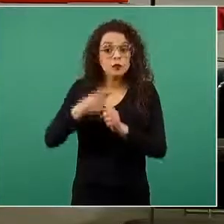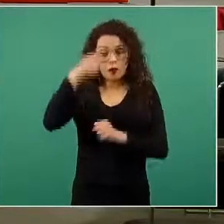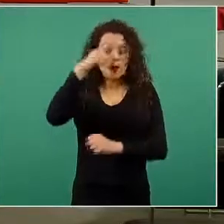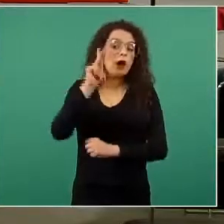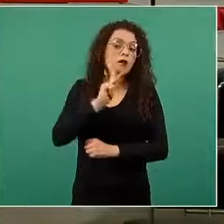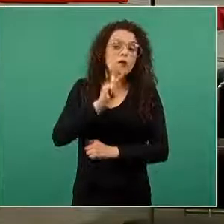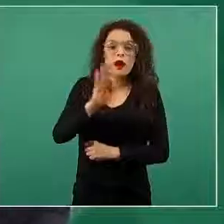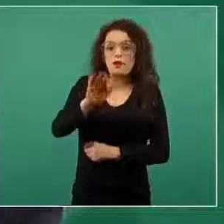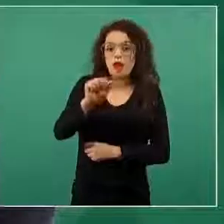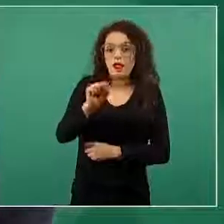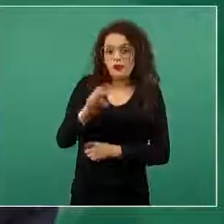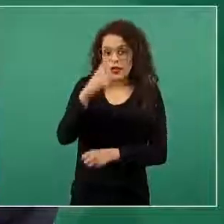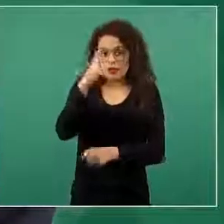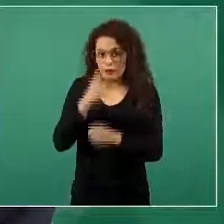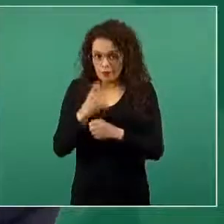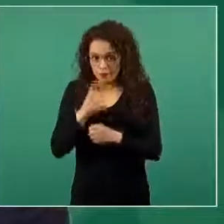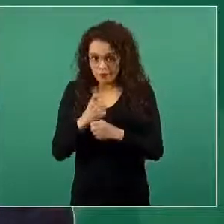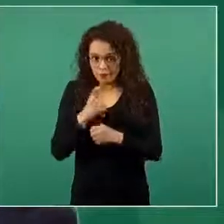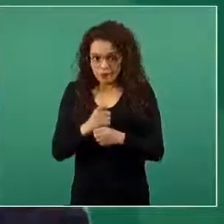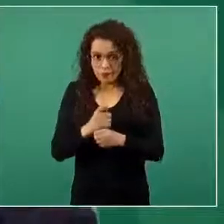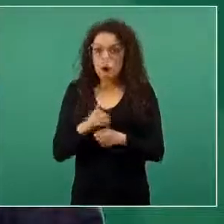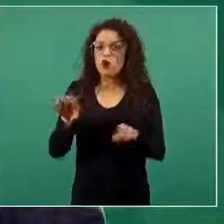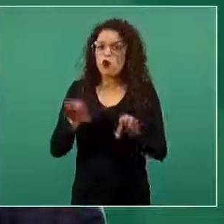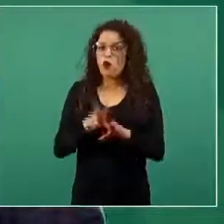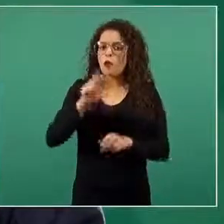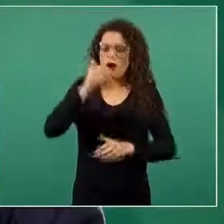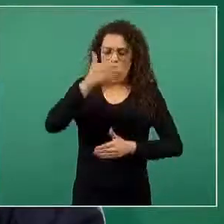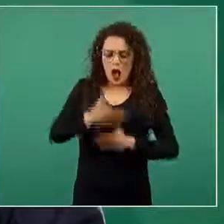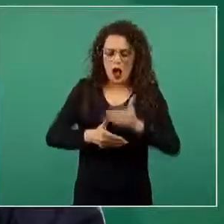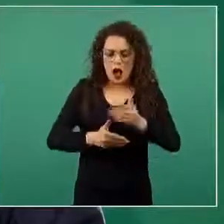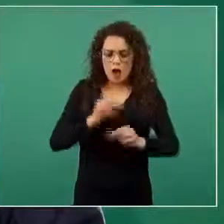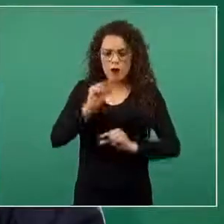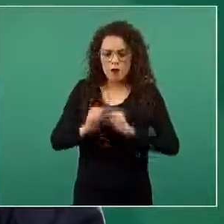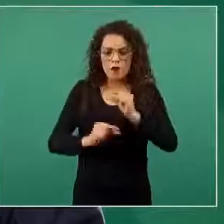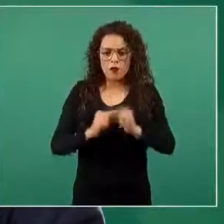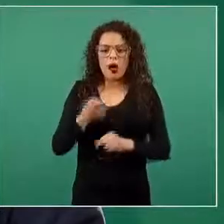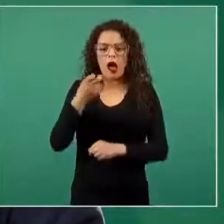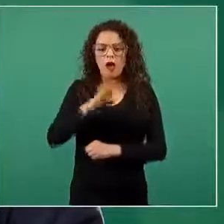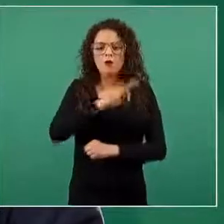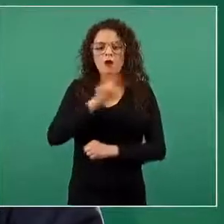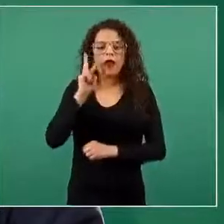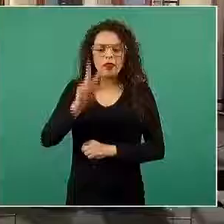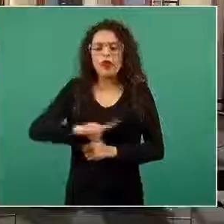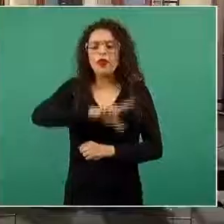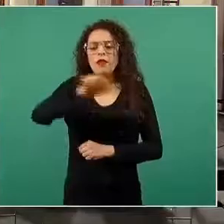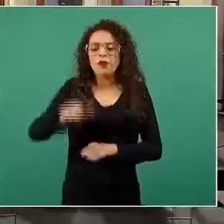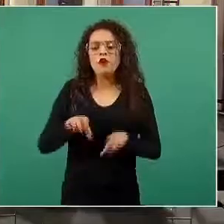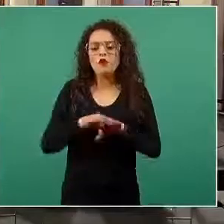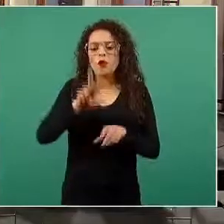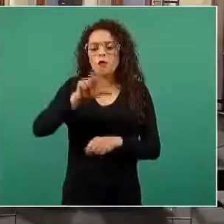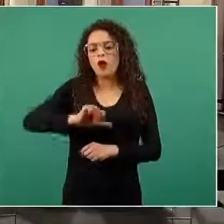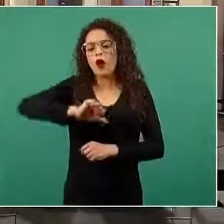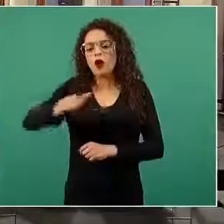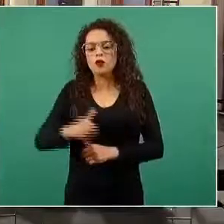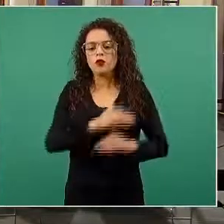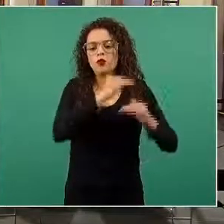1, y conforme vayan avanzando los resultados, se irá progresando hacia las siguientes fases. Muchas gracias. Óscar Sosa,